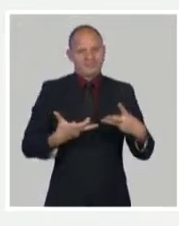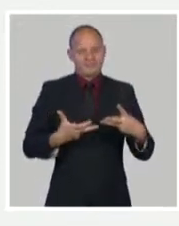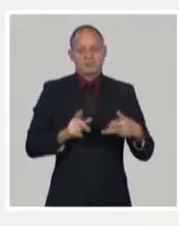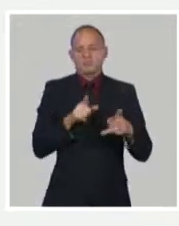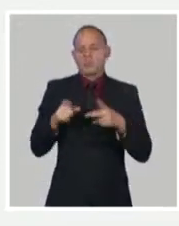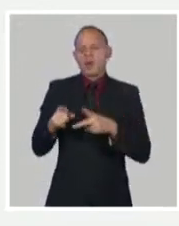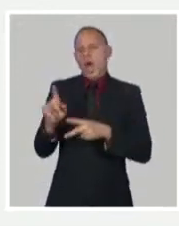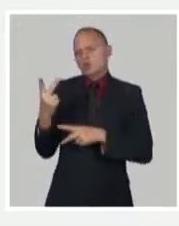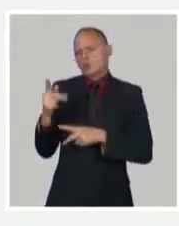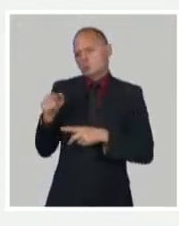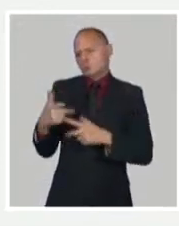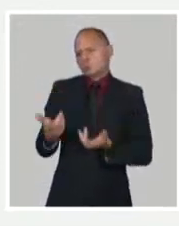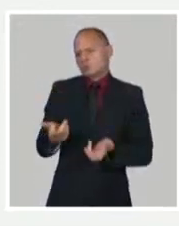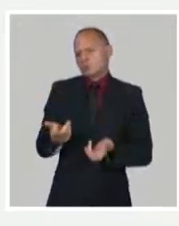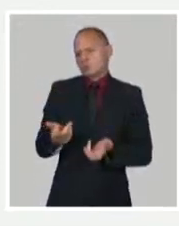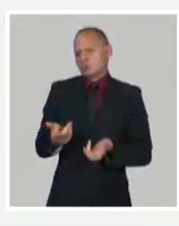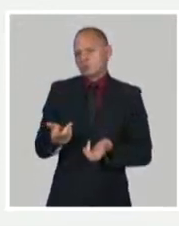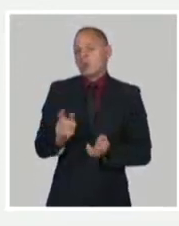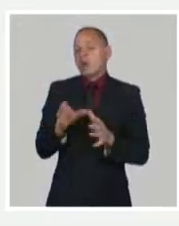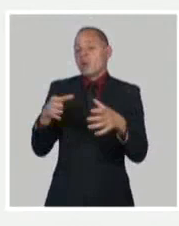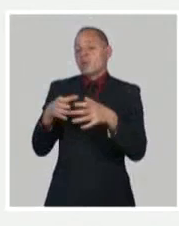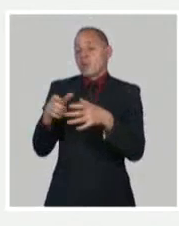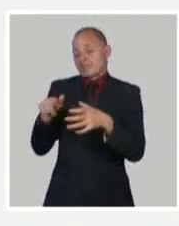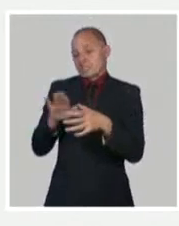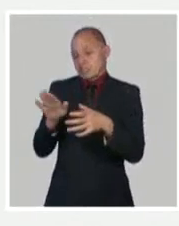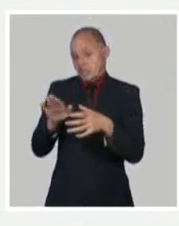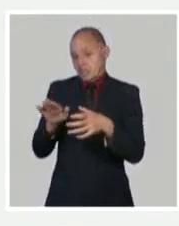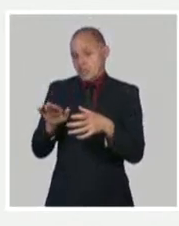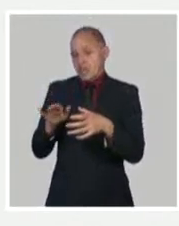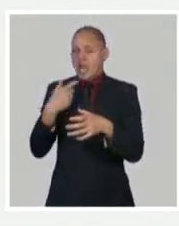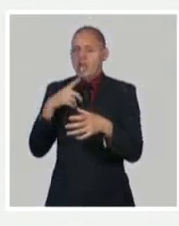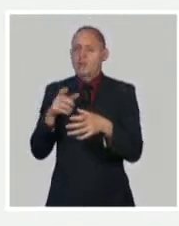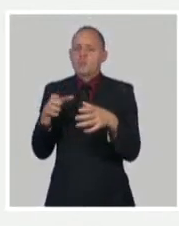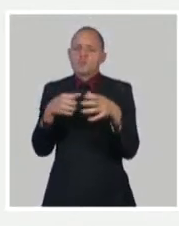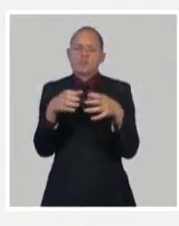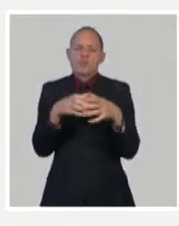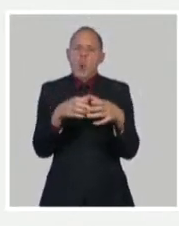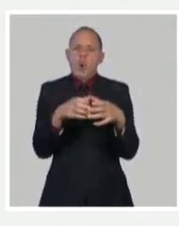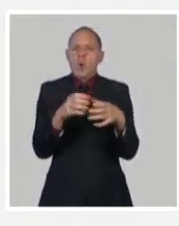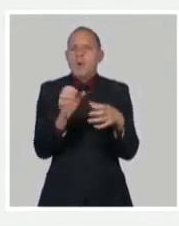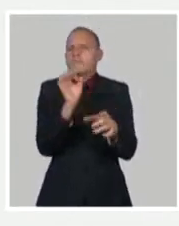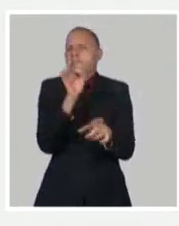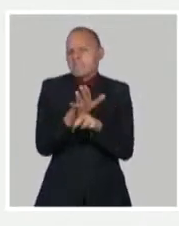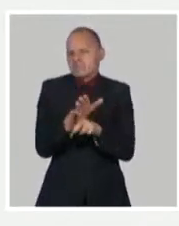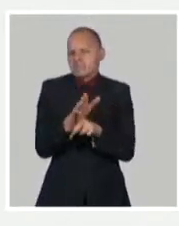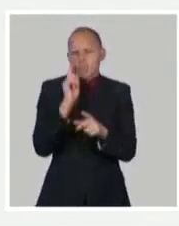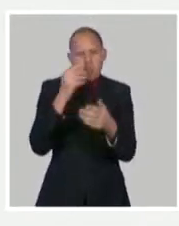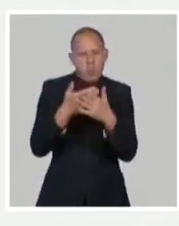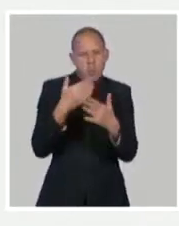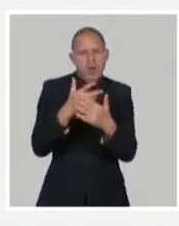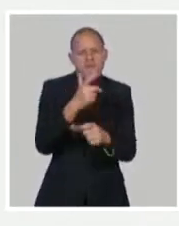grupo de los que se habían vacunado primero con Soberana, de los que llamamos Centinela, que se habían vacunado